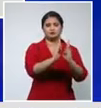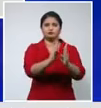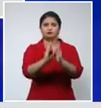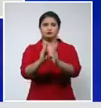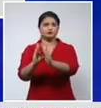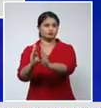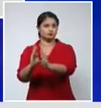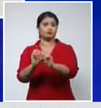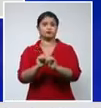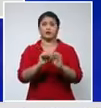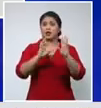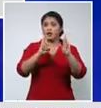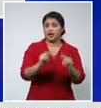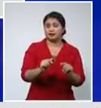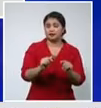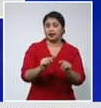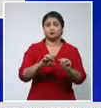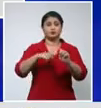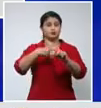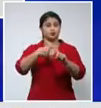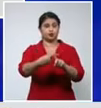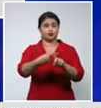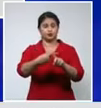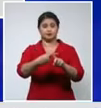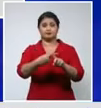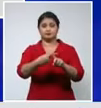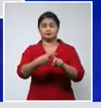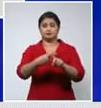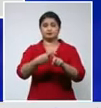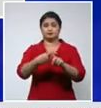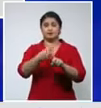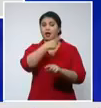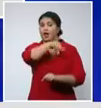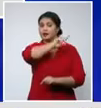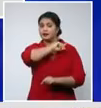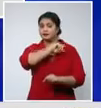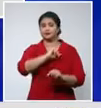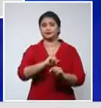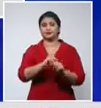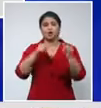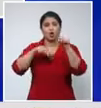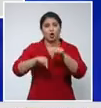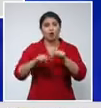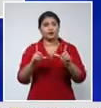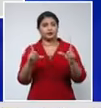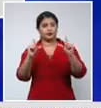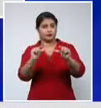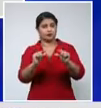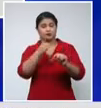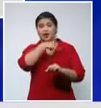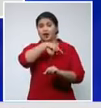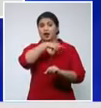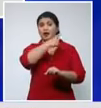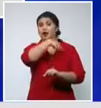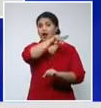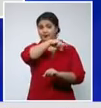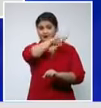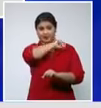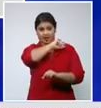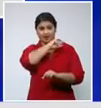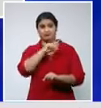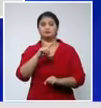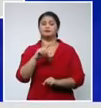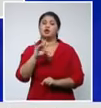número que es inferior al del día anterior, que habíamos tenido un total de 914